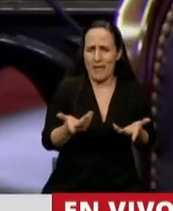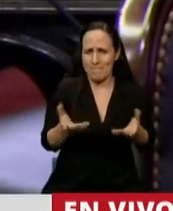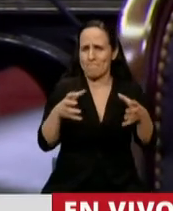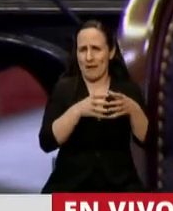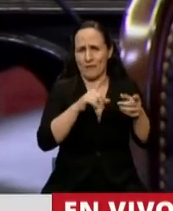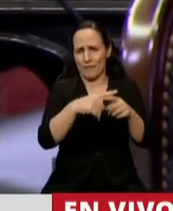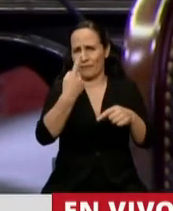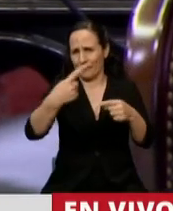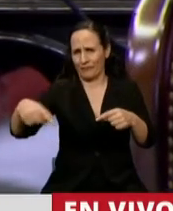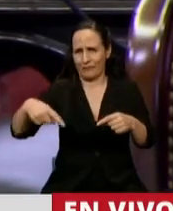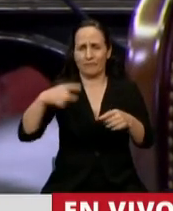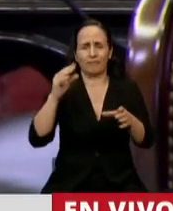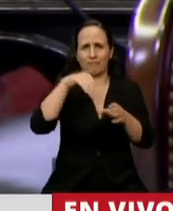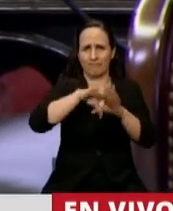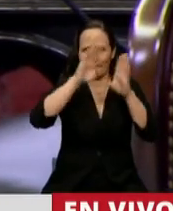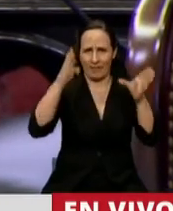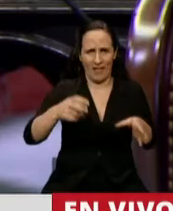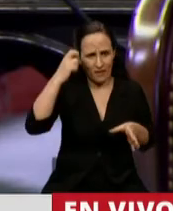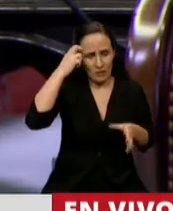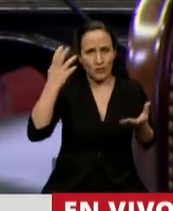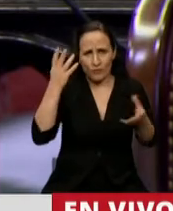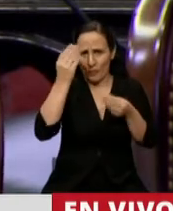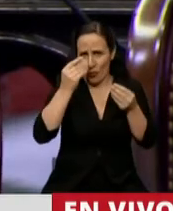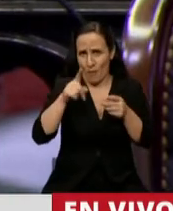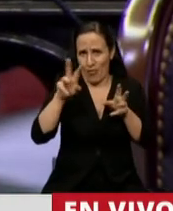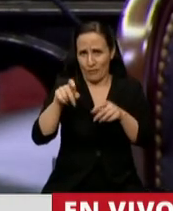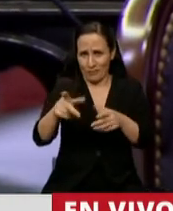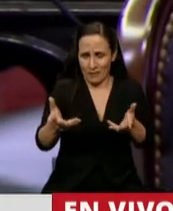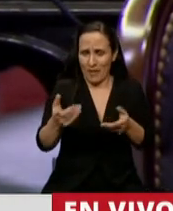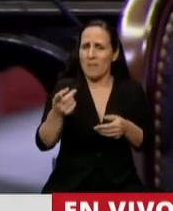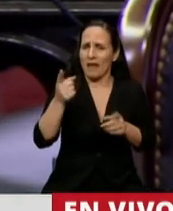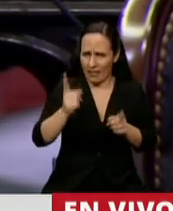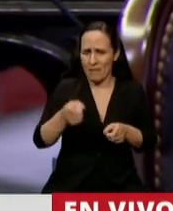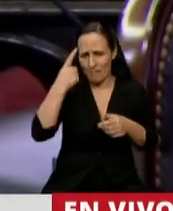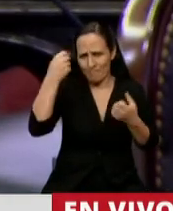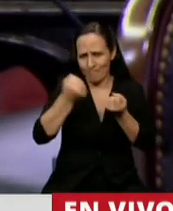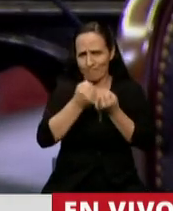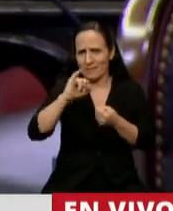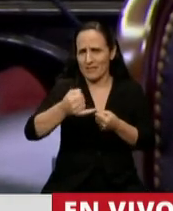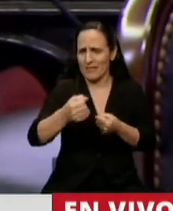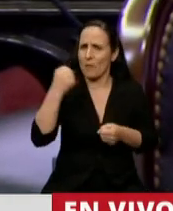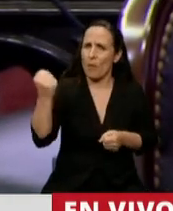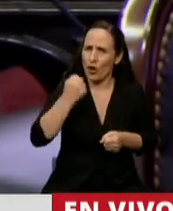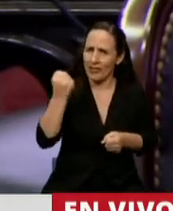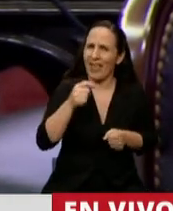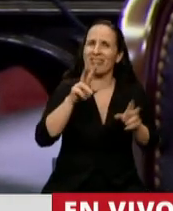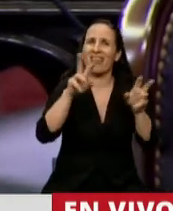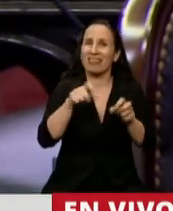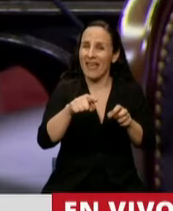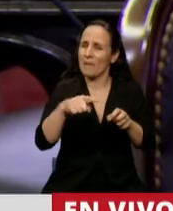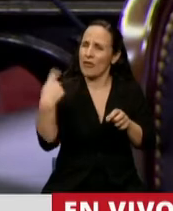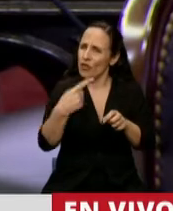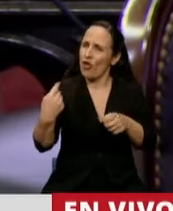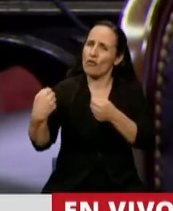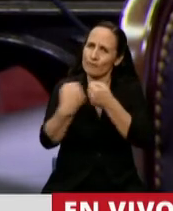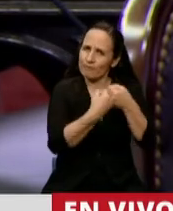los bloques que integran esta honorable Cámara. Y además también coincidiendo es que es importante que podamos generar un consenso frente a este tema para